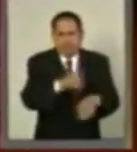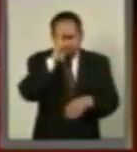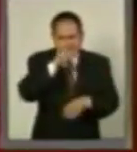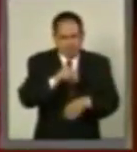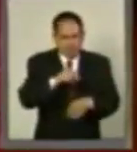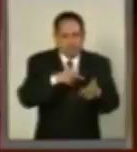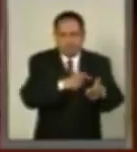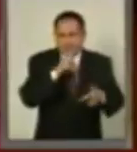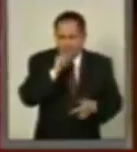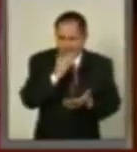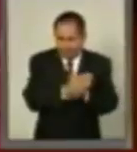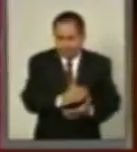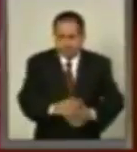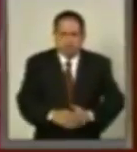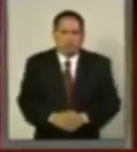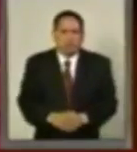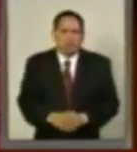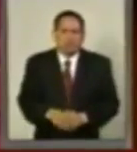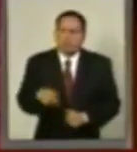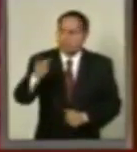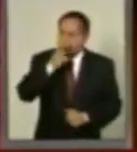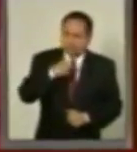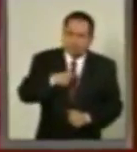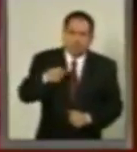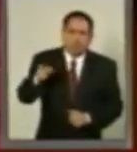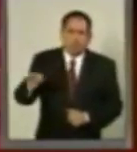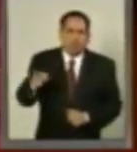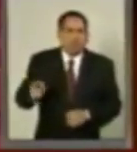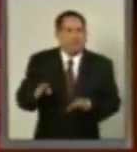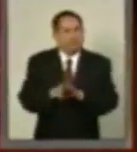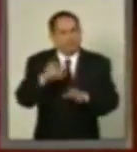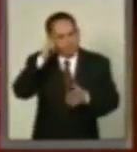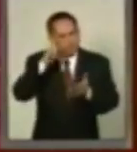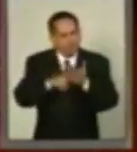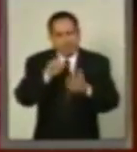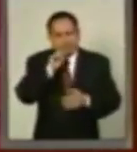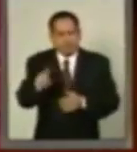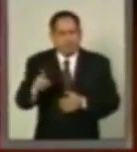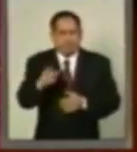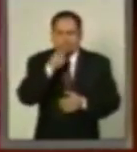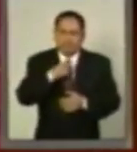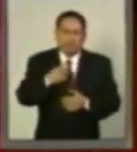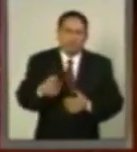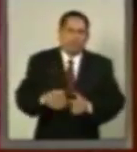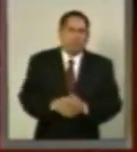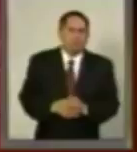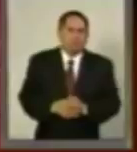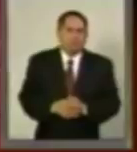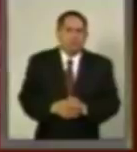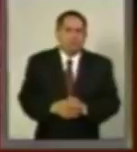suceda. Cuando usted habla, y también creo que son cifras